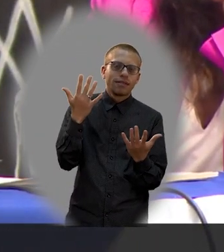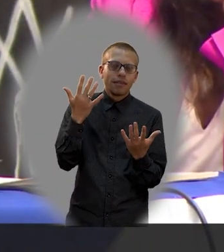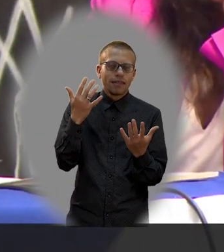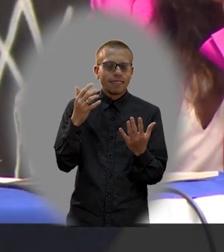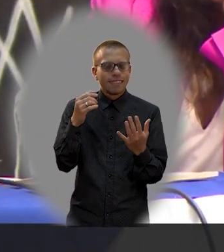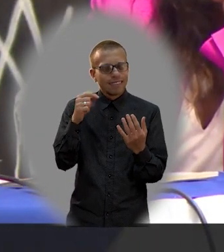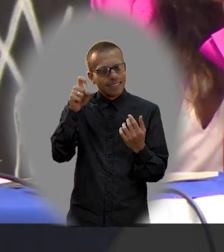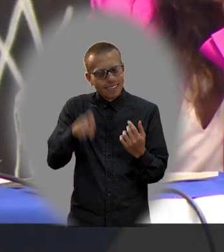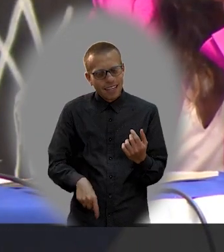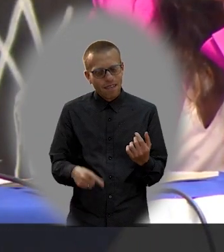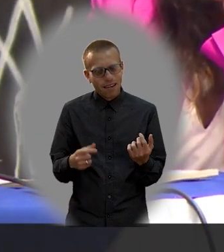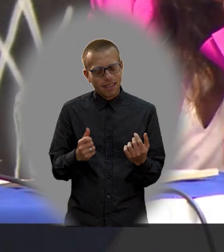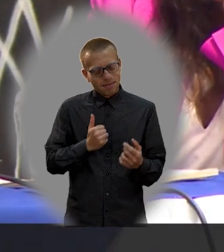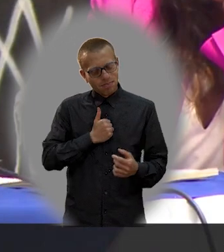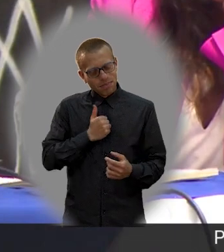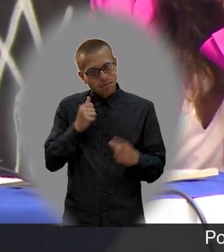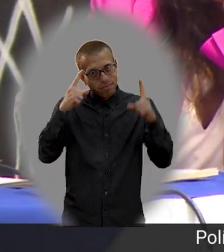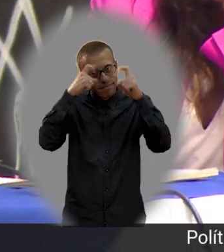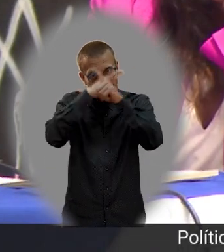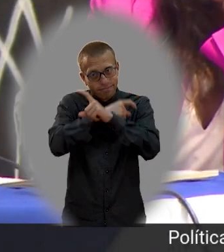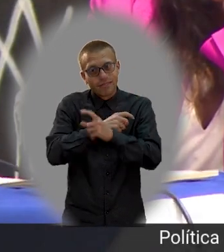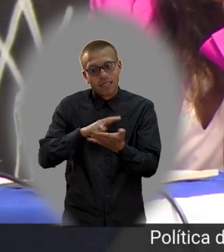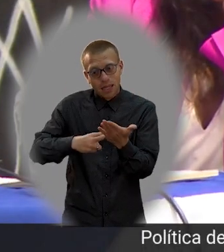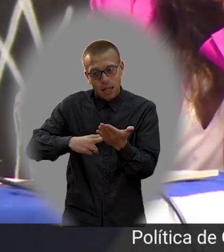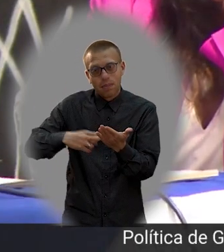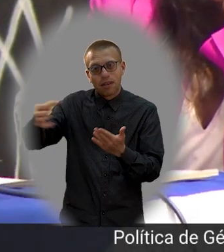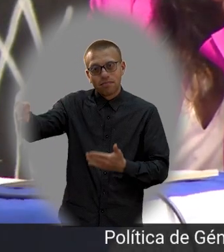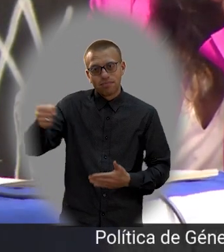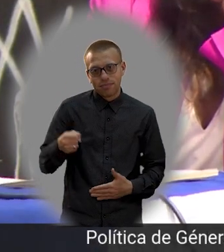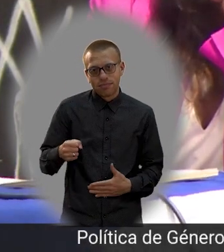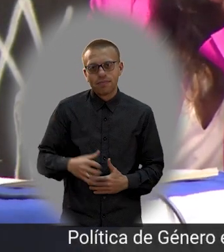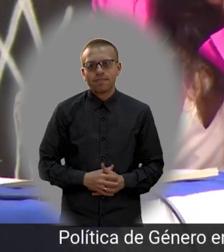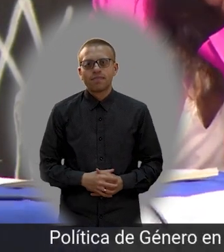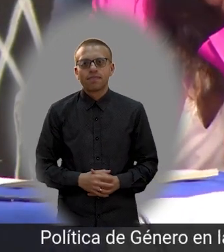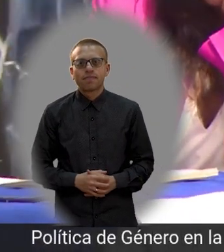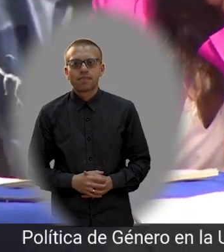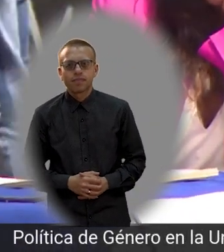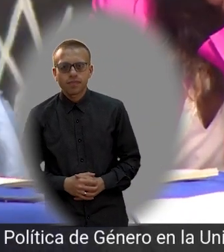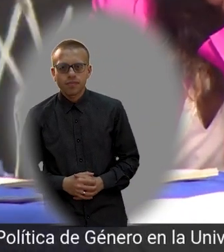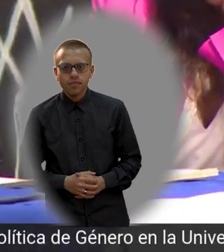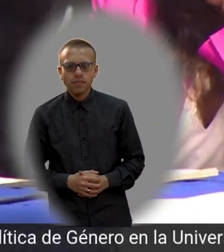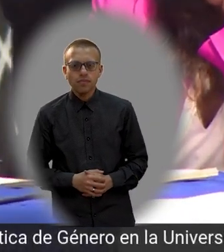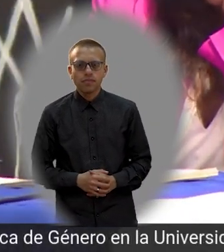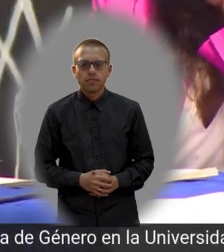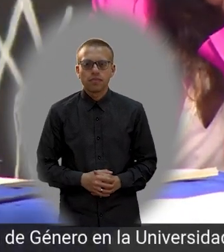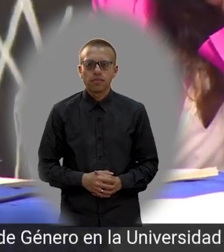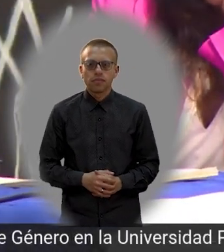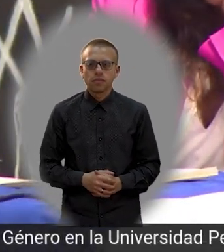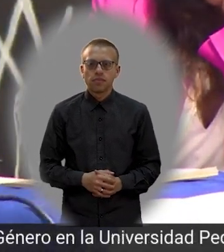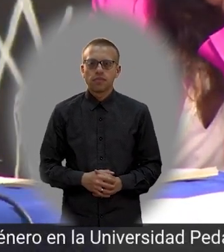que hacernos. Sin embargo, pues ya les respondemos la pregunta.